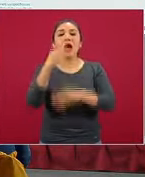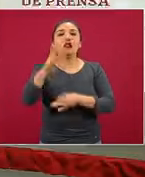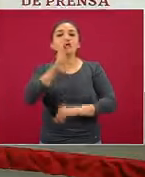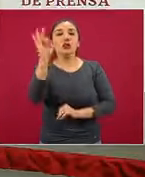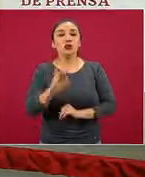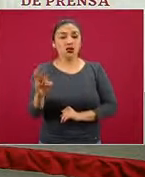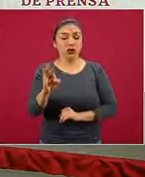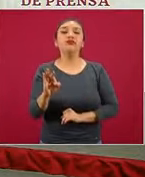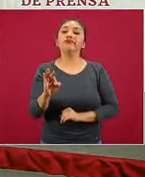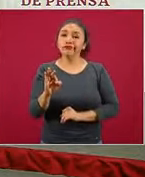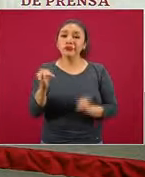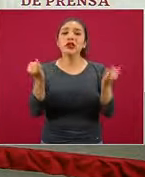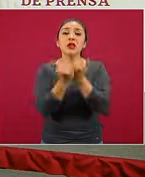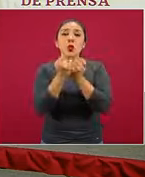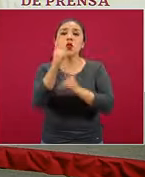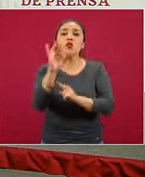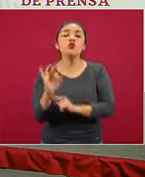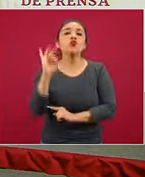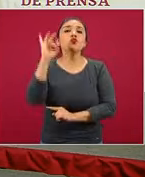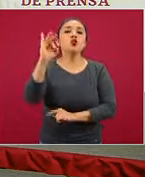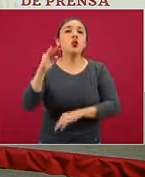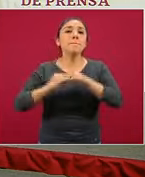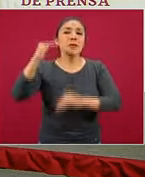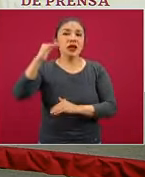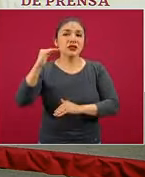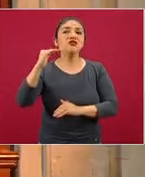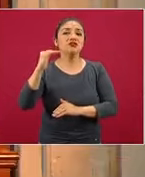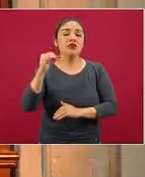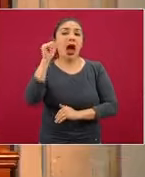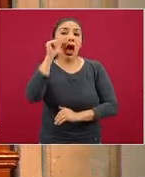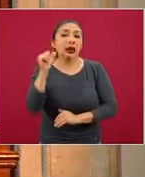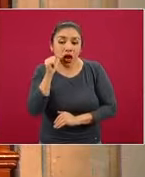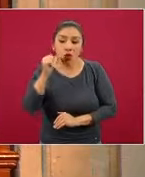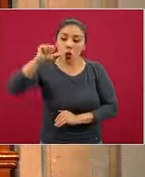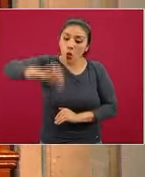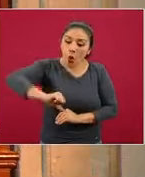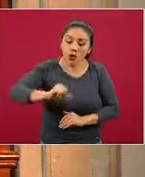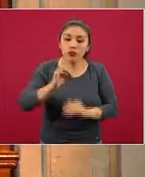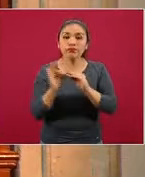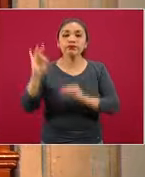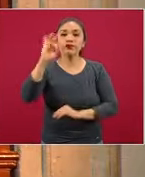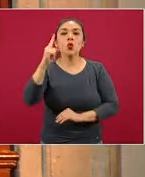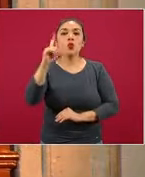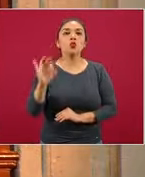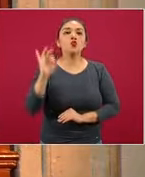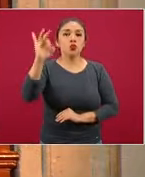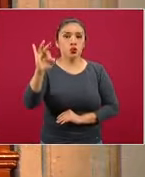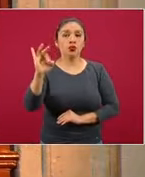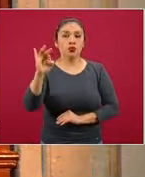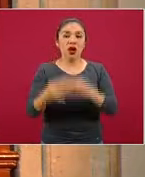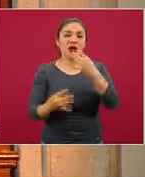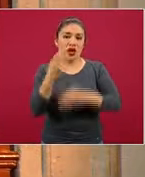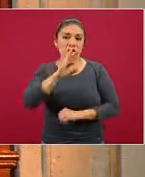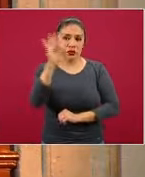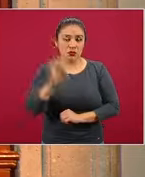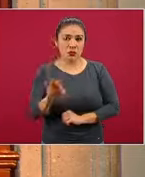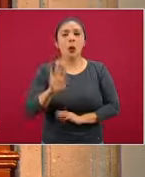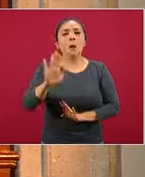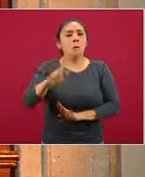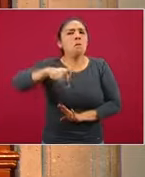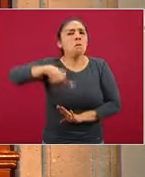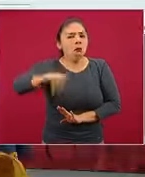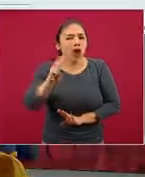14%. También es un punto porcentual que se incrementa del día de ayer, que estaba en 13, hoy es 14%. Sin embargo,